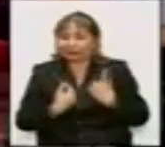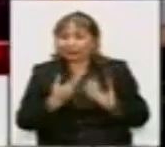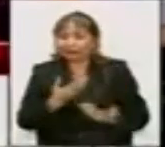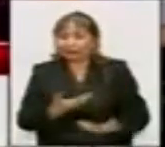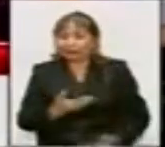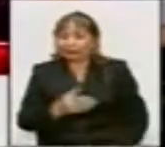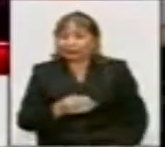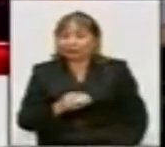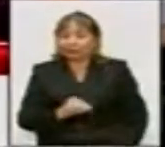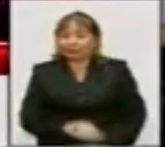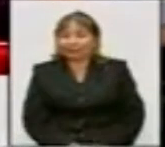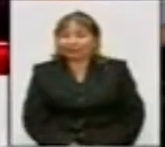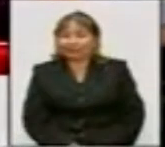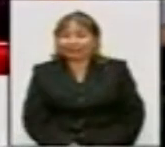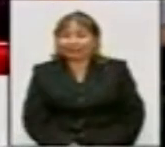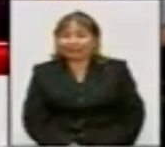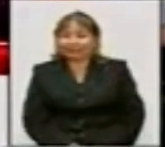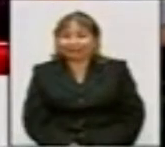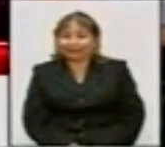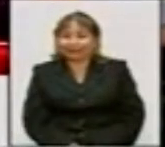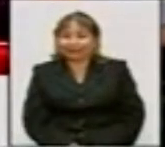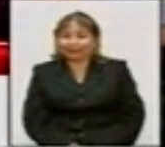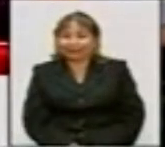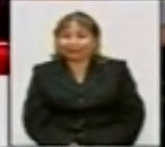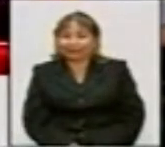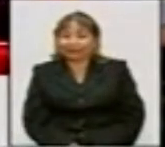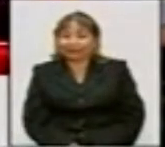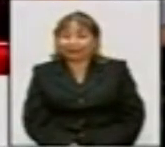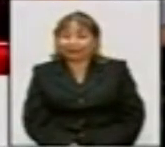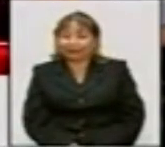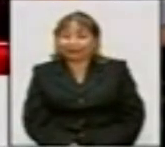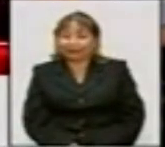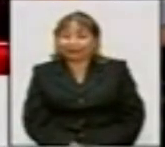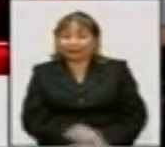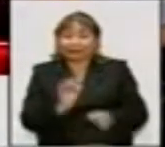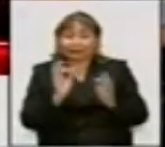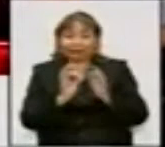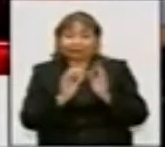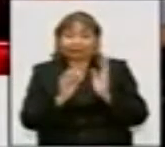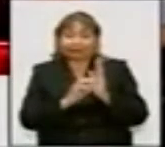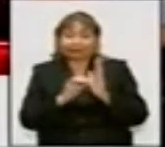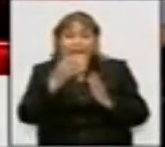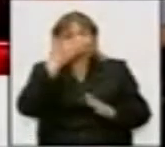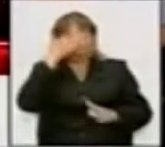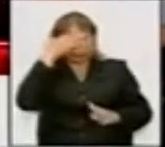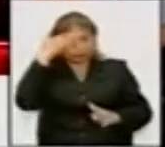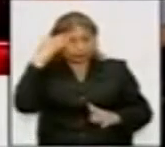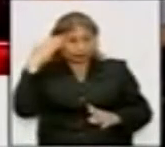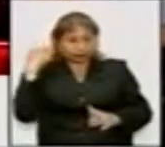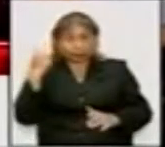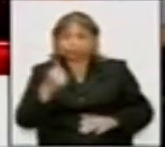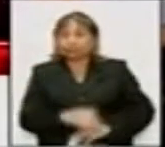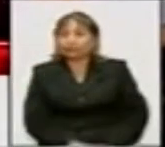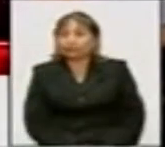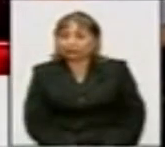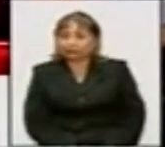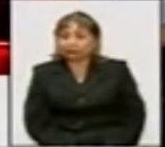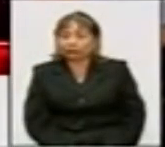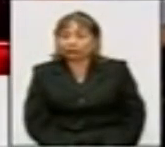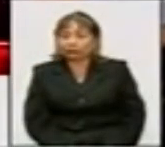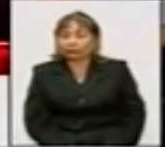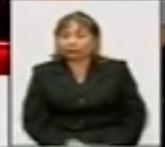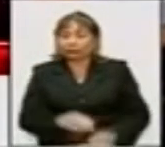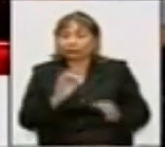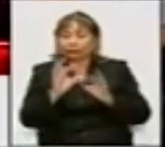en doctor mejía muchas gracias bien ahí hay un punto de vista que no debemos olvidar y es que la